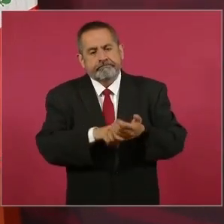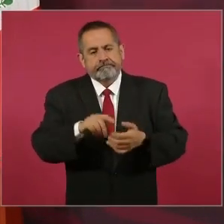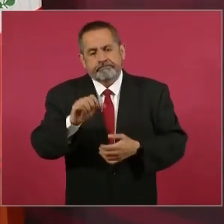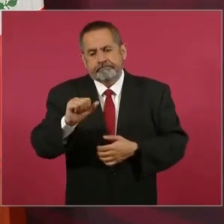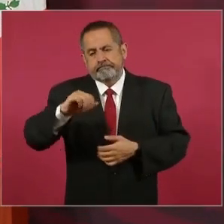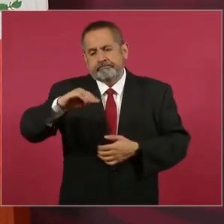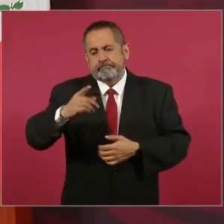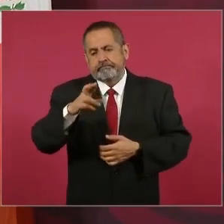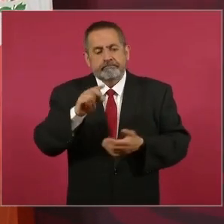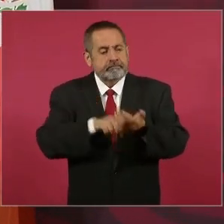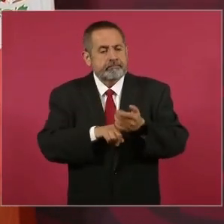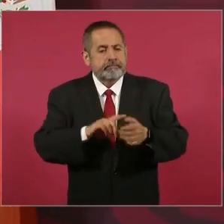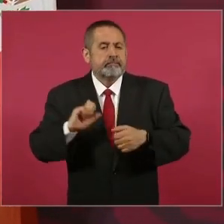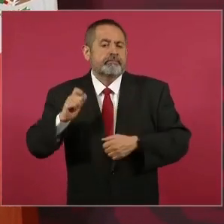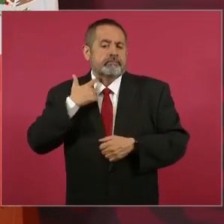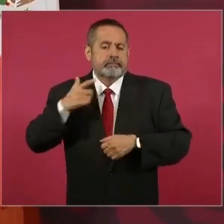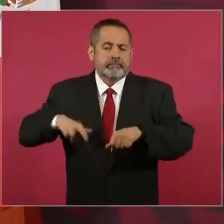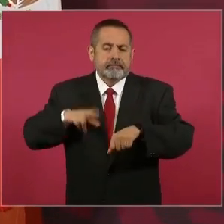ex